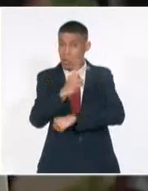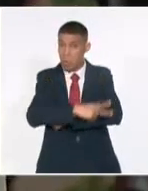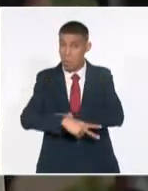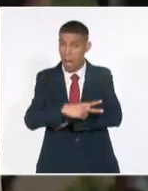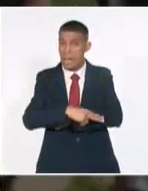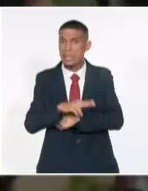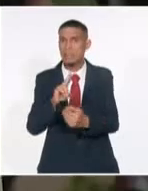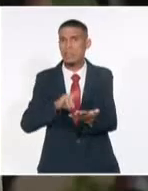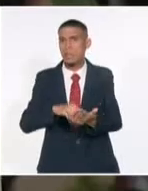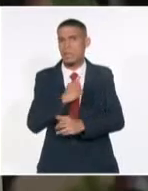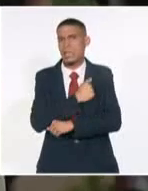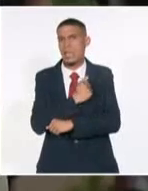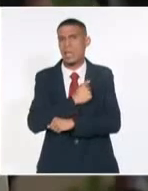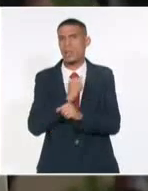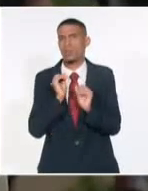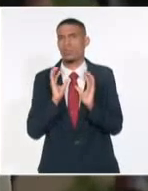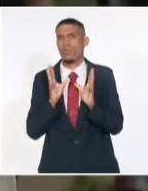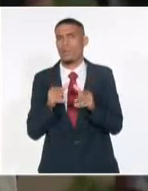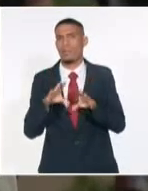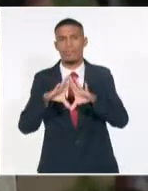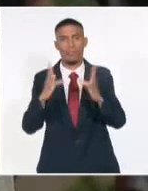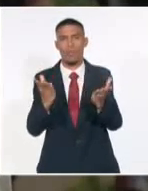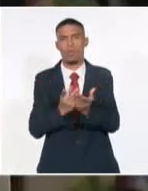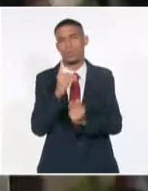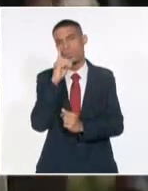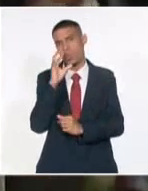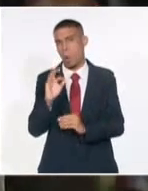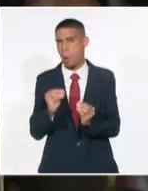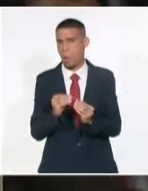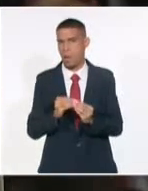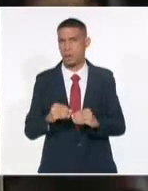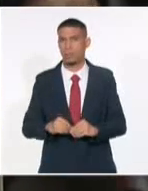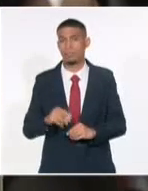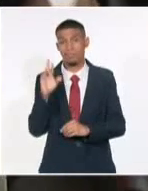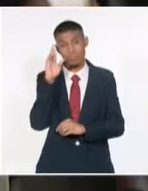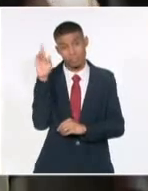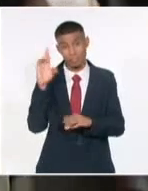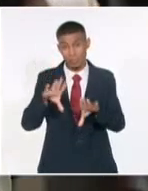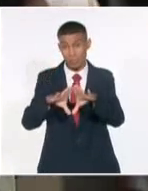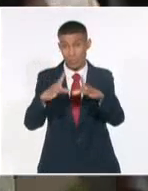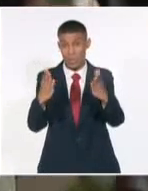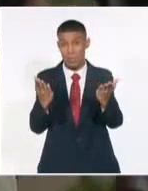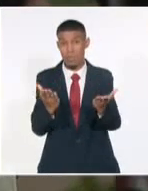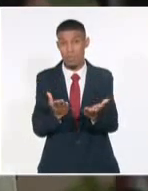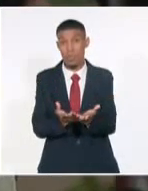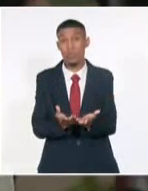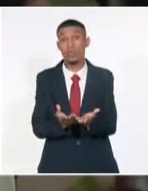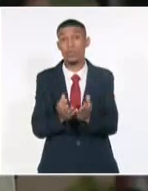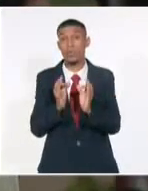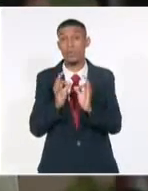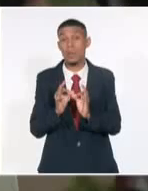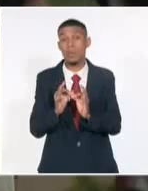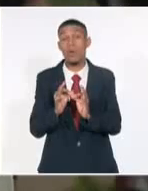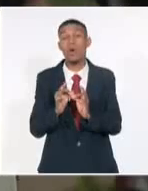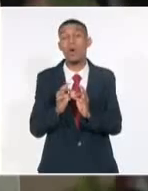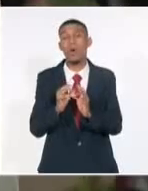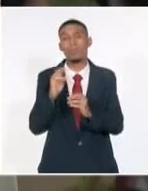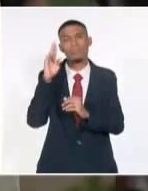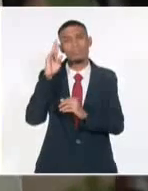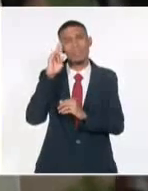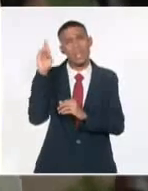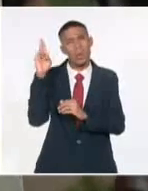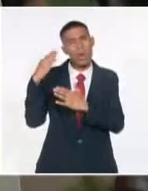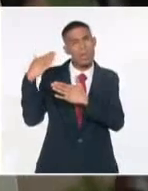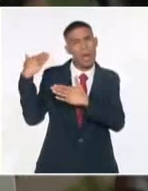una sola vez, que el mundo logró liberarse del régimen del apartheid en Sudáfrica, gracias a